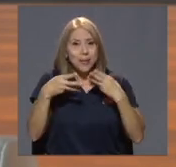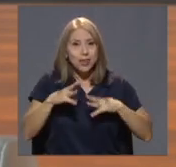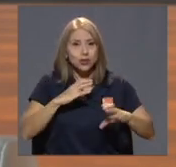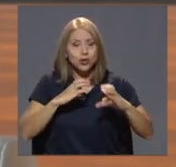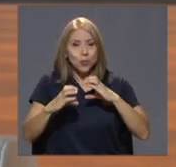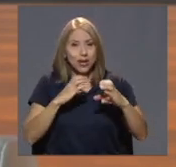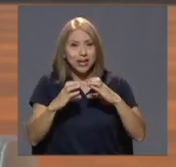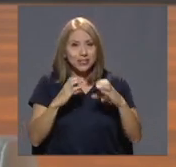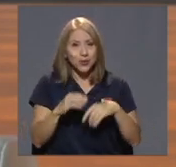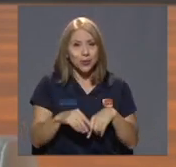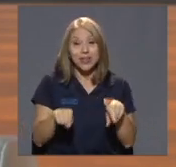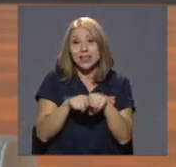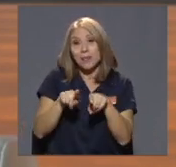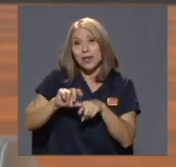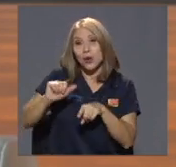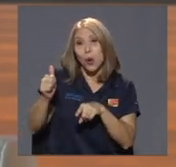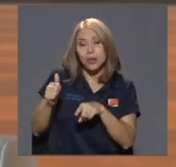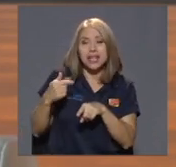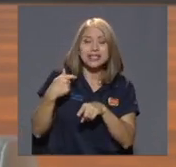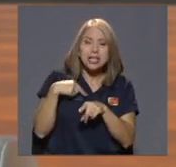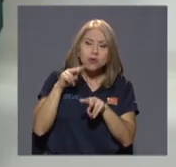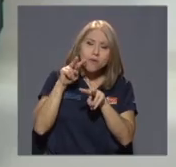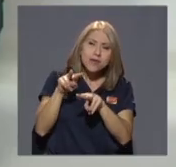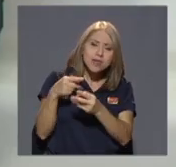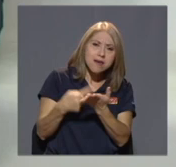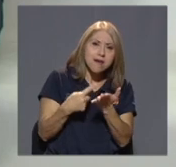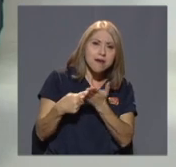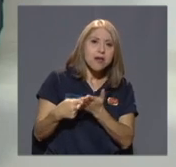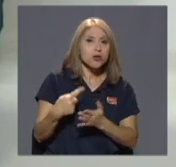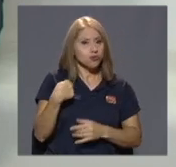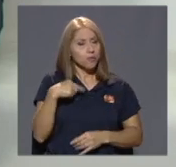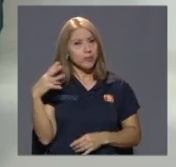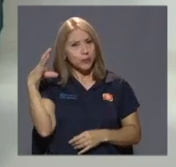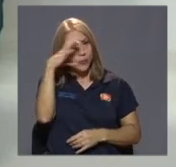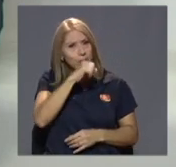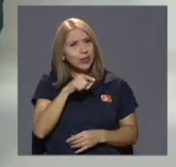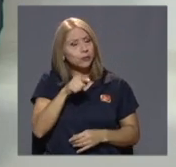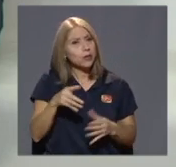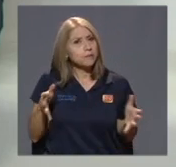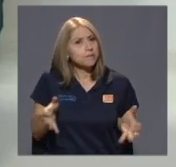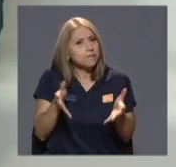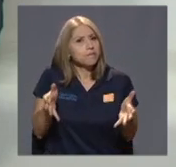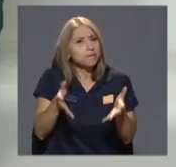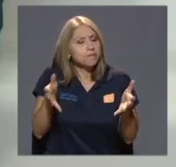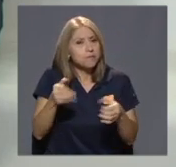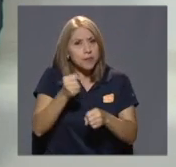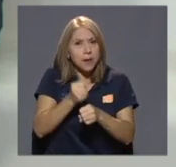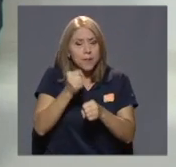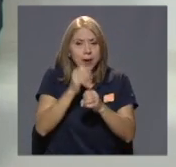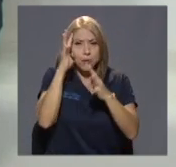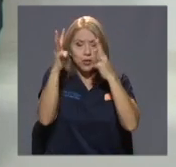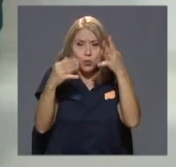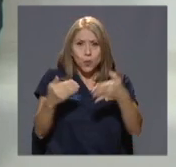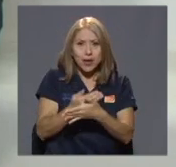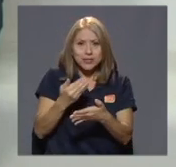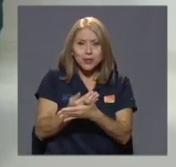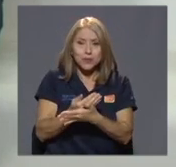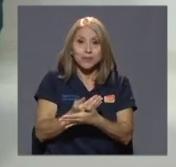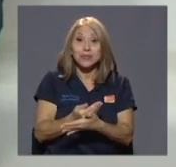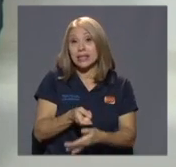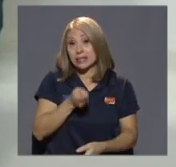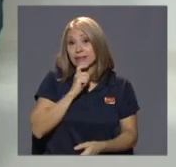de tertulia, me di cuenta que viene con un gran impulso y un gran trabajo desde la innovación, que es difícil de entender a